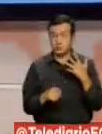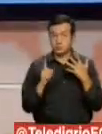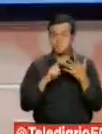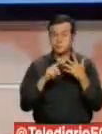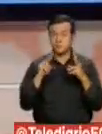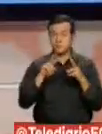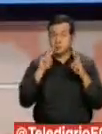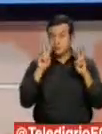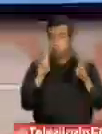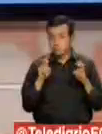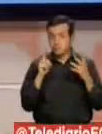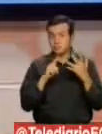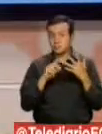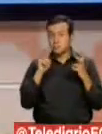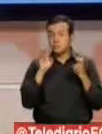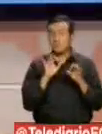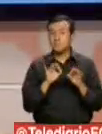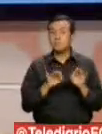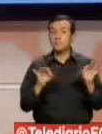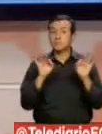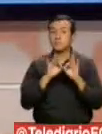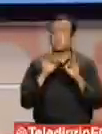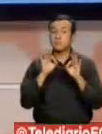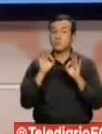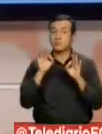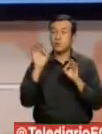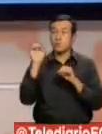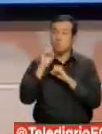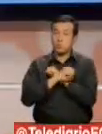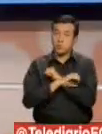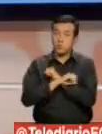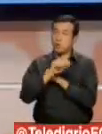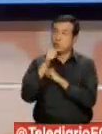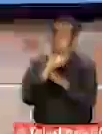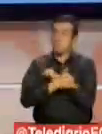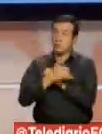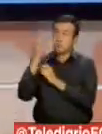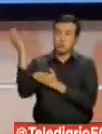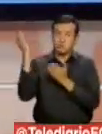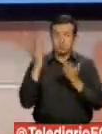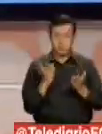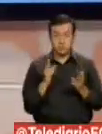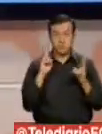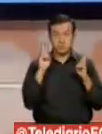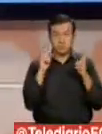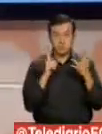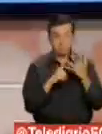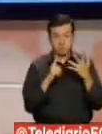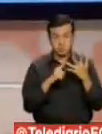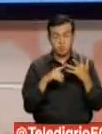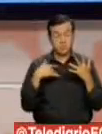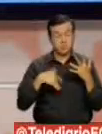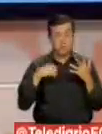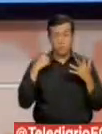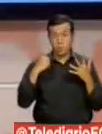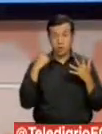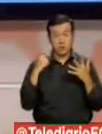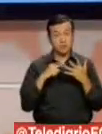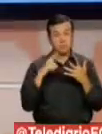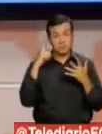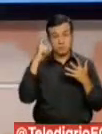el tema de la importación de piezas audiovisuales. ¿Sí? Ese es un nudo muy